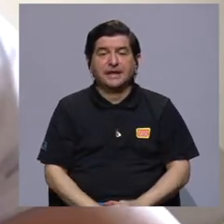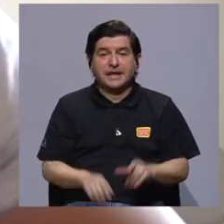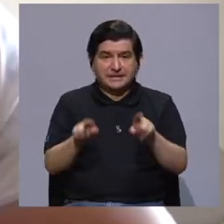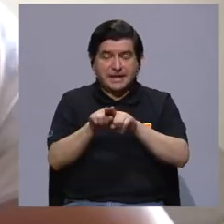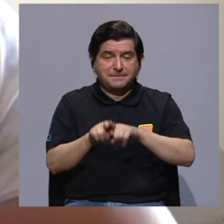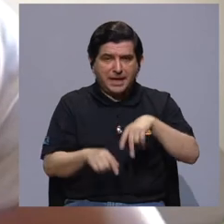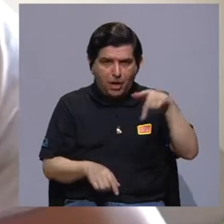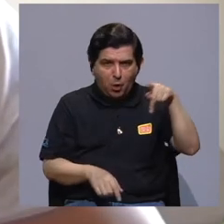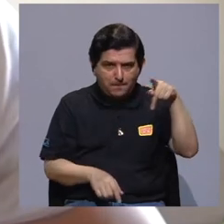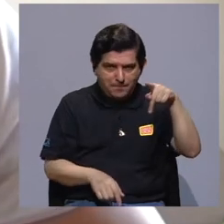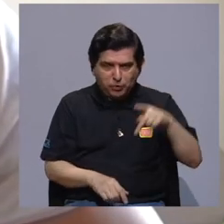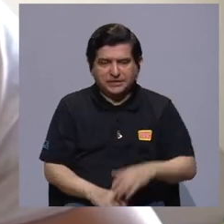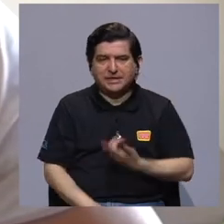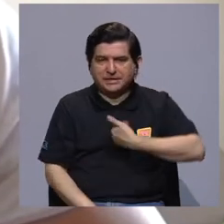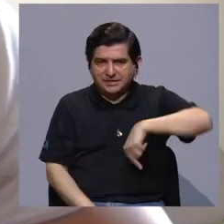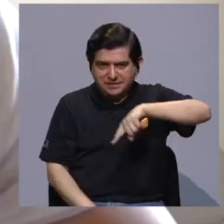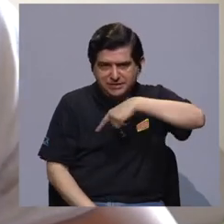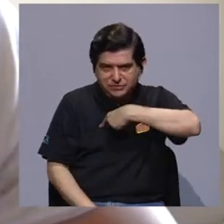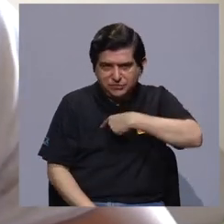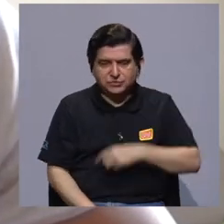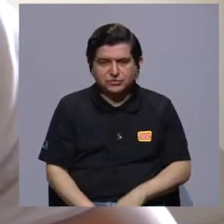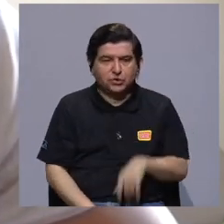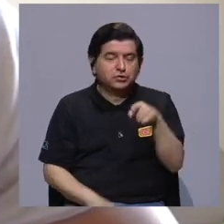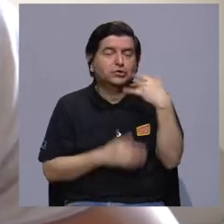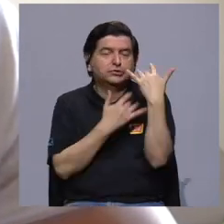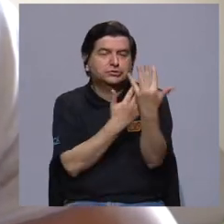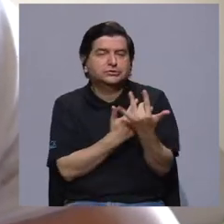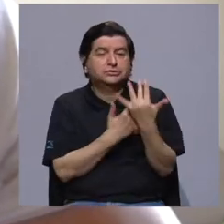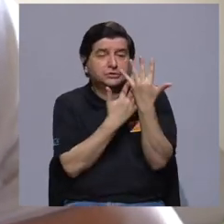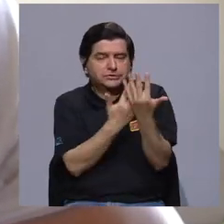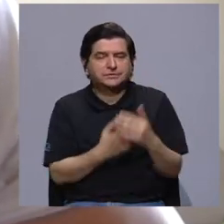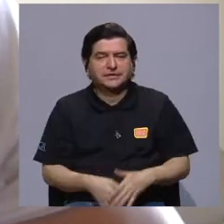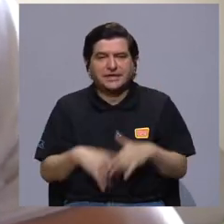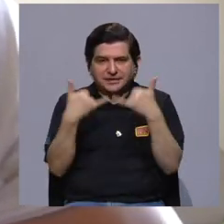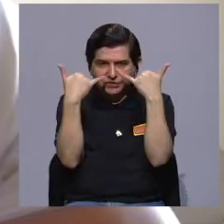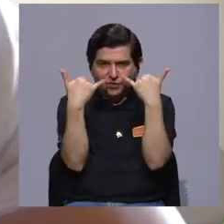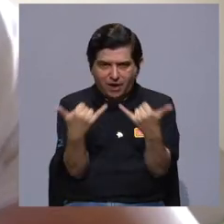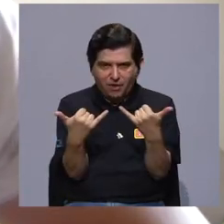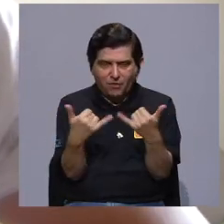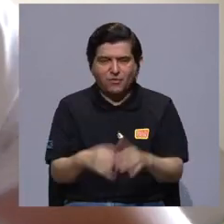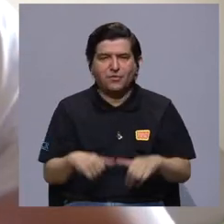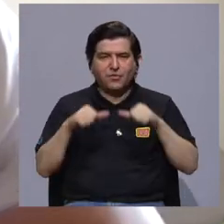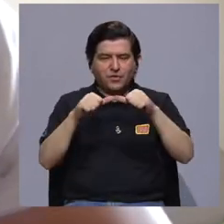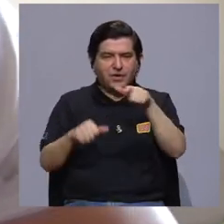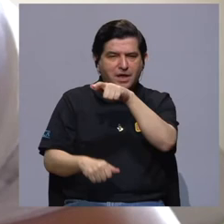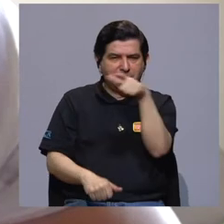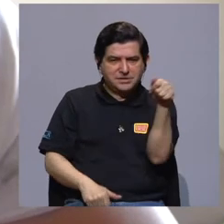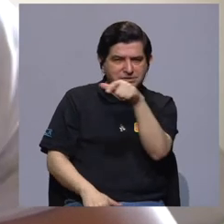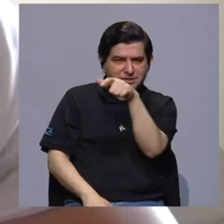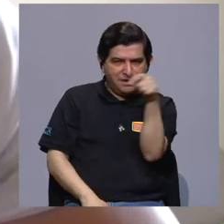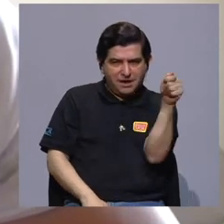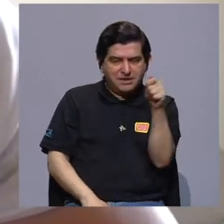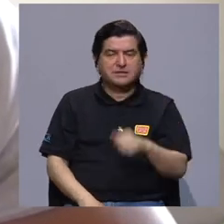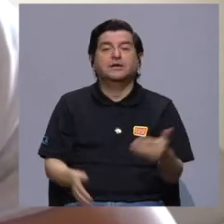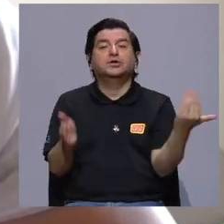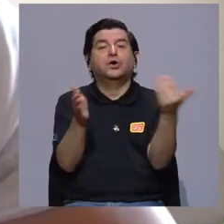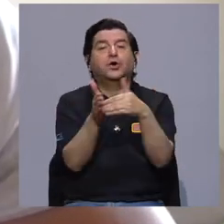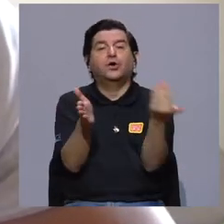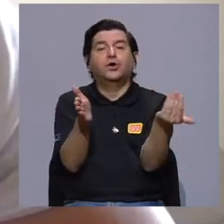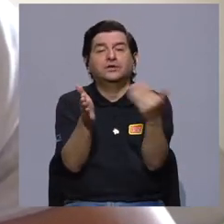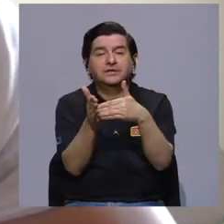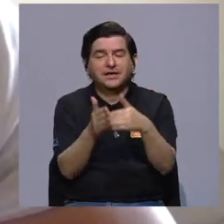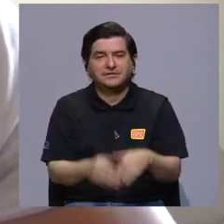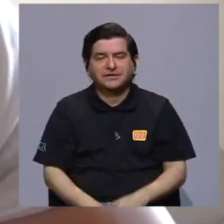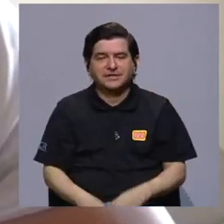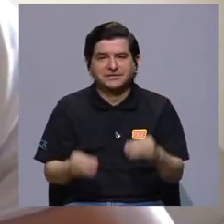de las prótesis, estamos en esa espera de que ahora en los siguientes meses podamos